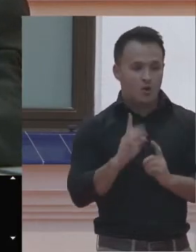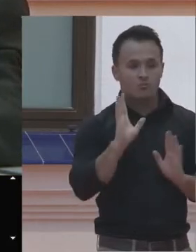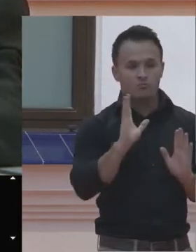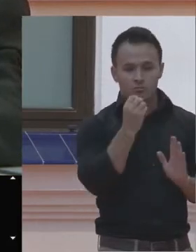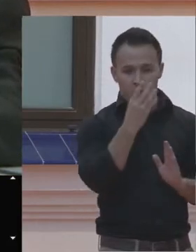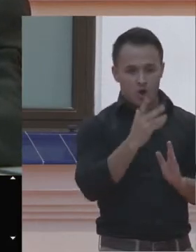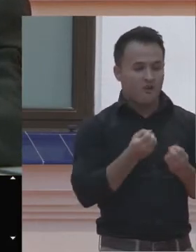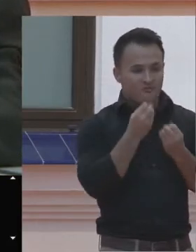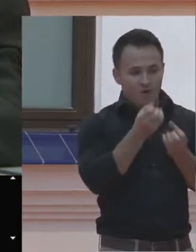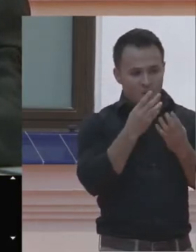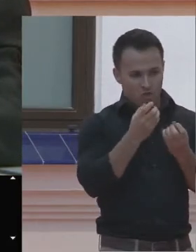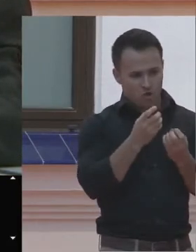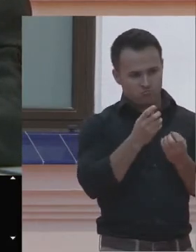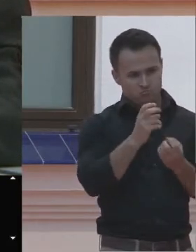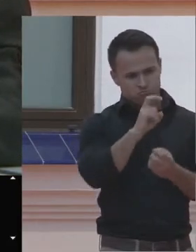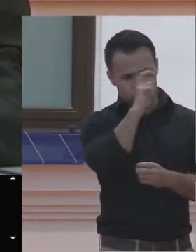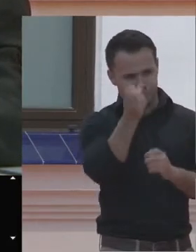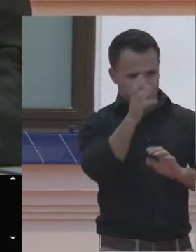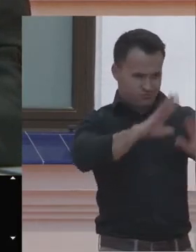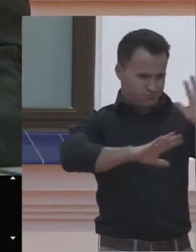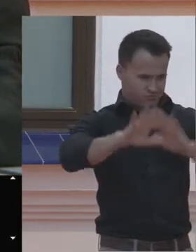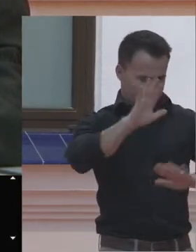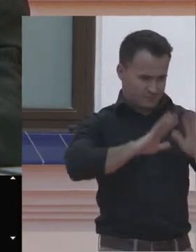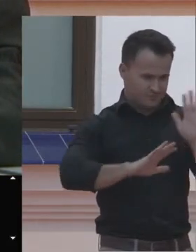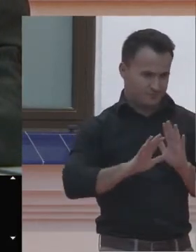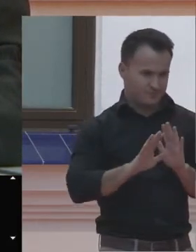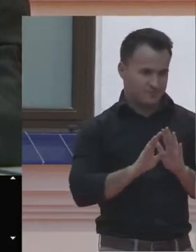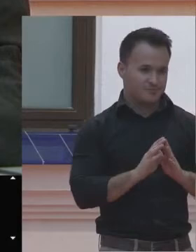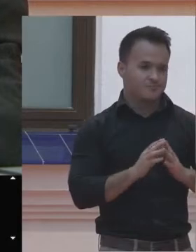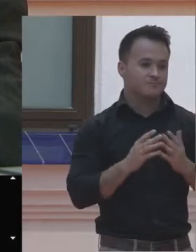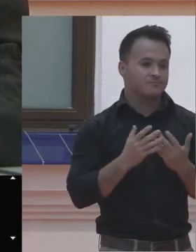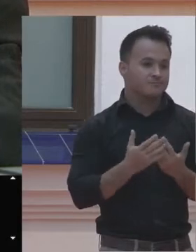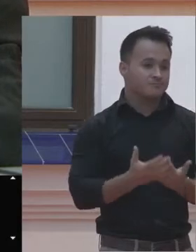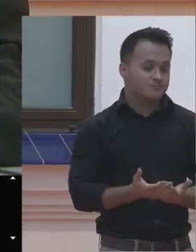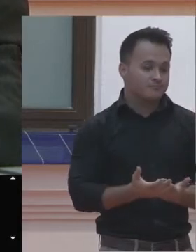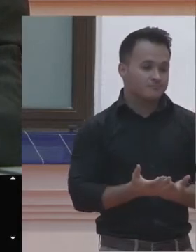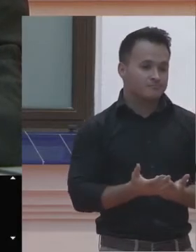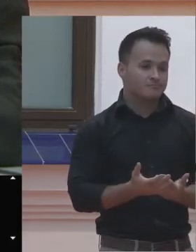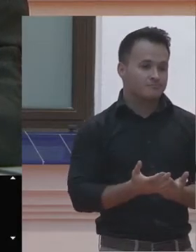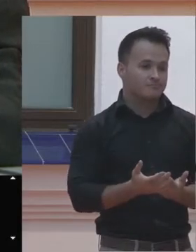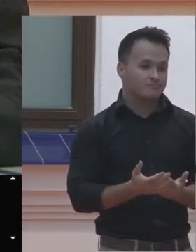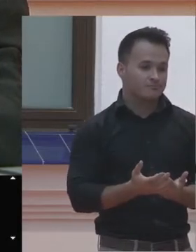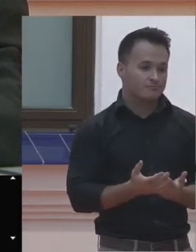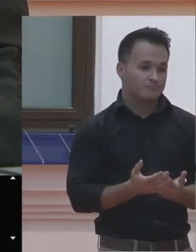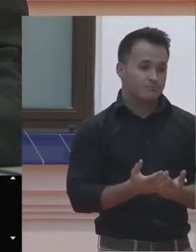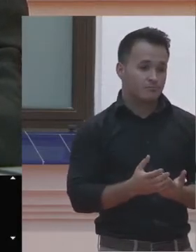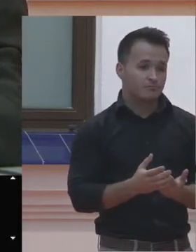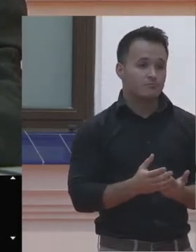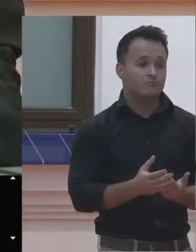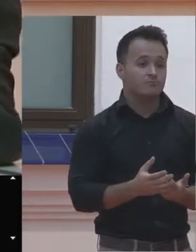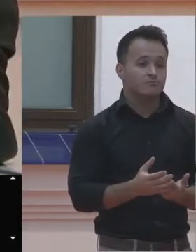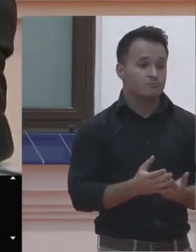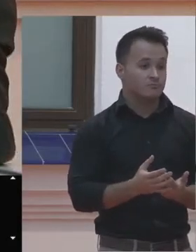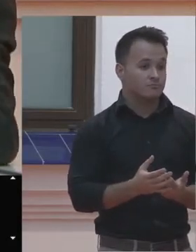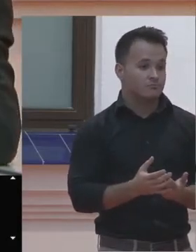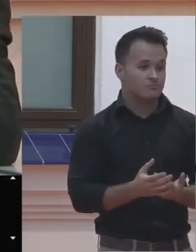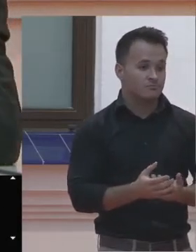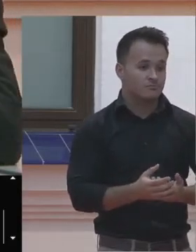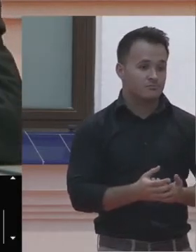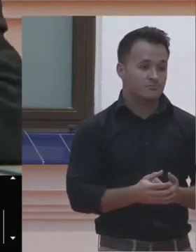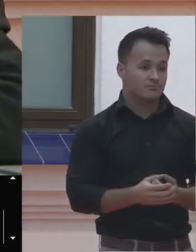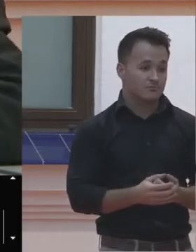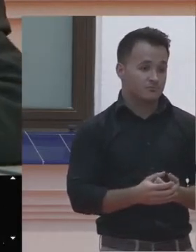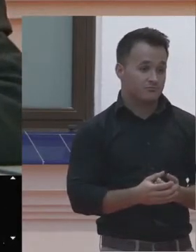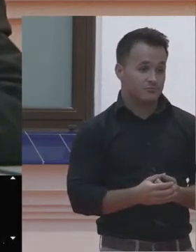desinformación y esa desinformación genera, dice, el no hacer un uso efectivo de los derechos. En